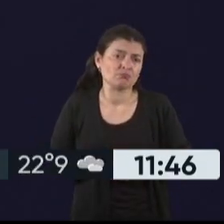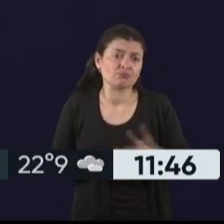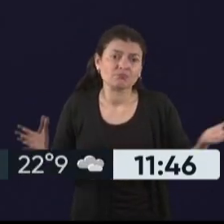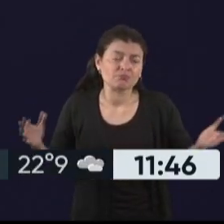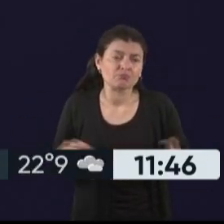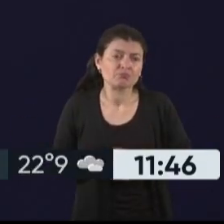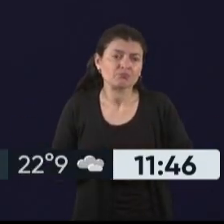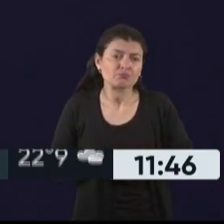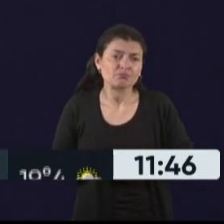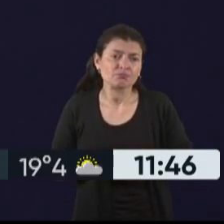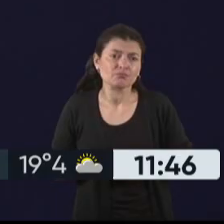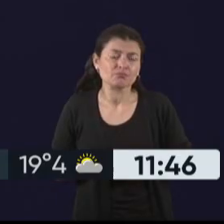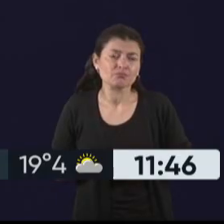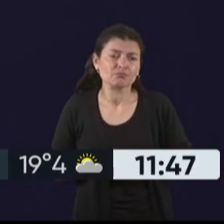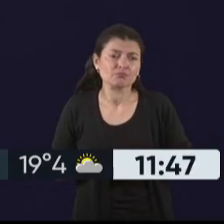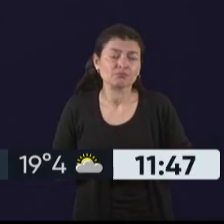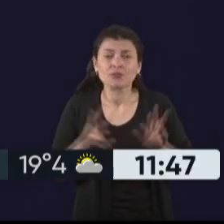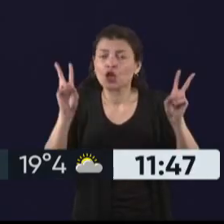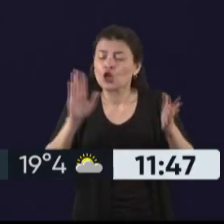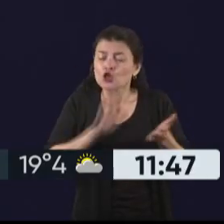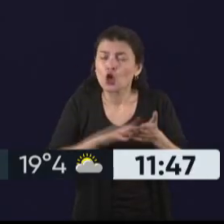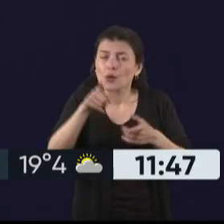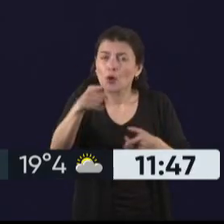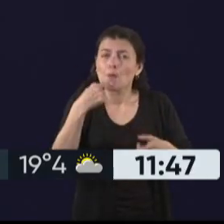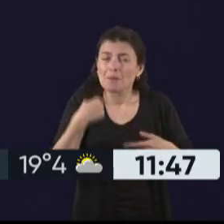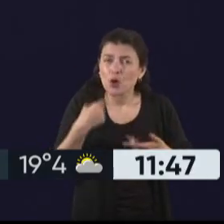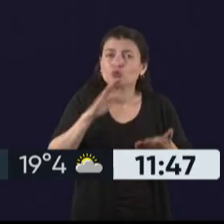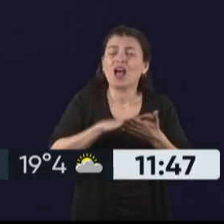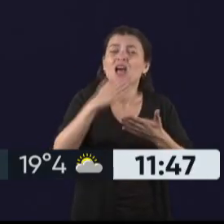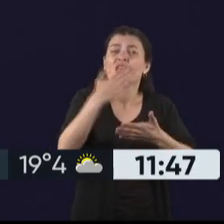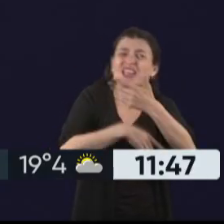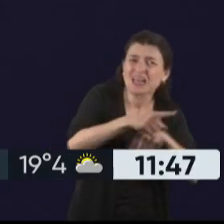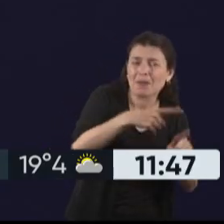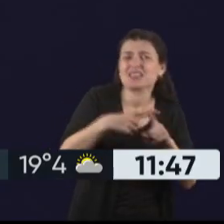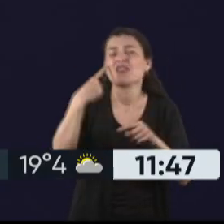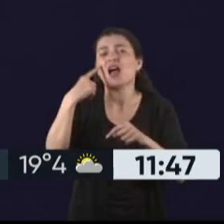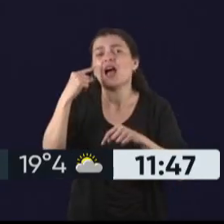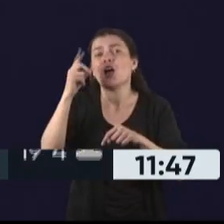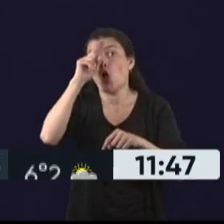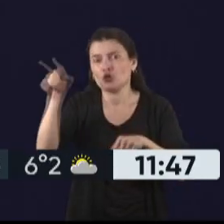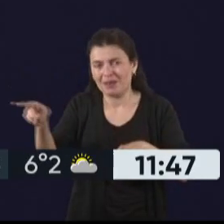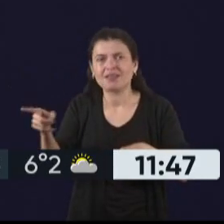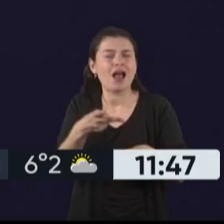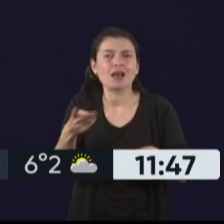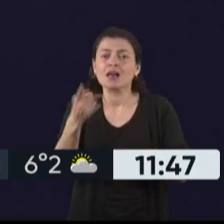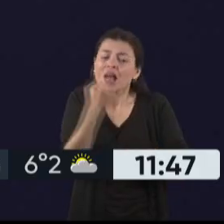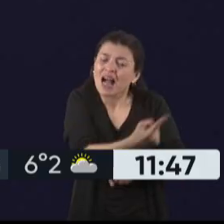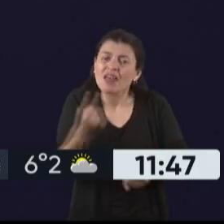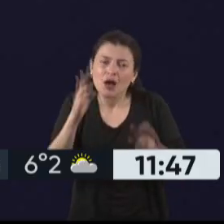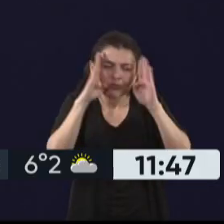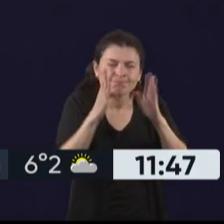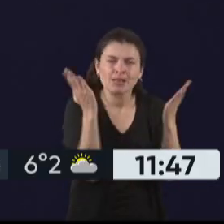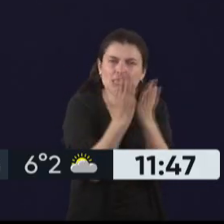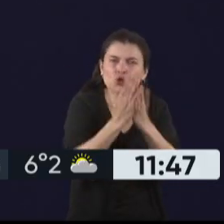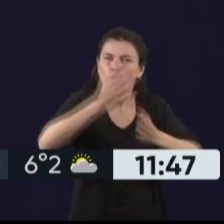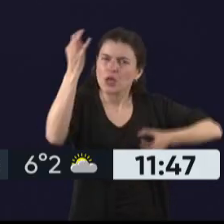Se hará, y llevado a estos dos casos, bueno, ocurrirá lo mismo, se analizará cada uno de los casos y en virtud de